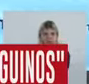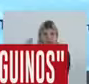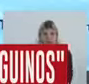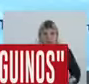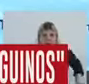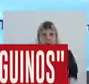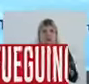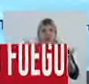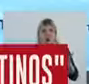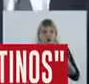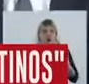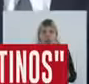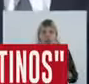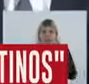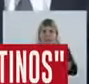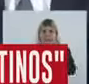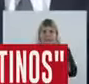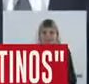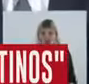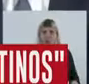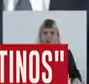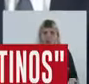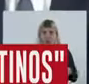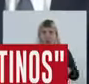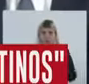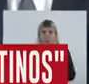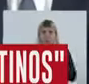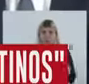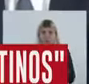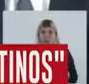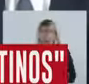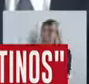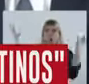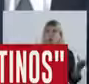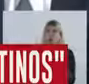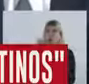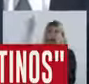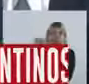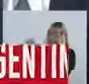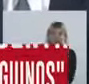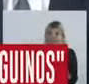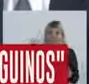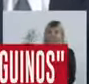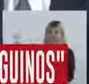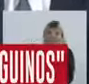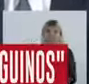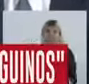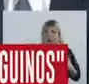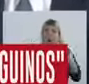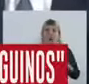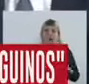seguir gobernando cuando una pandemia se lleva puesto al mundo. A ese coraje,